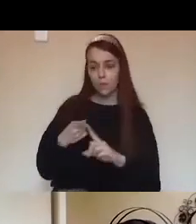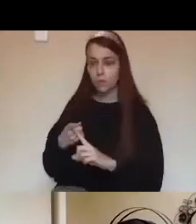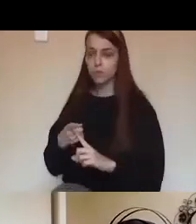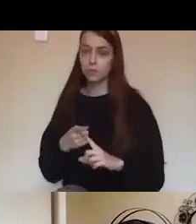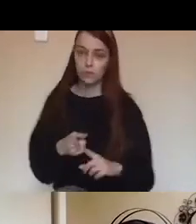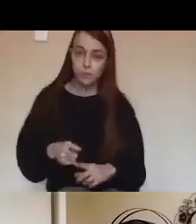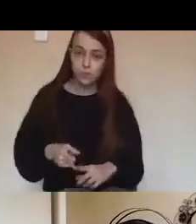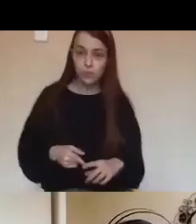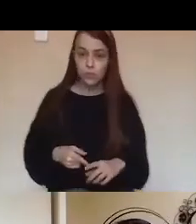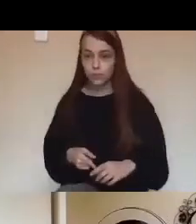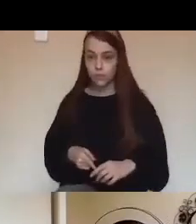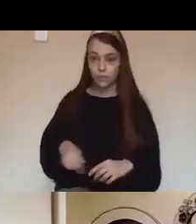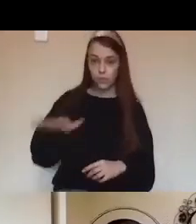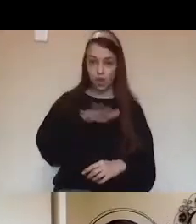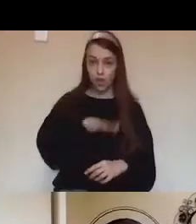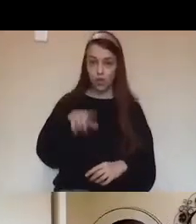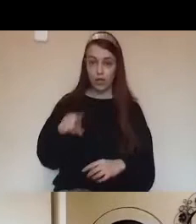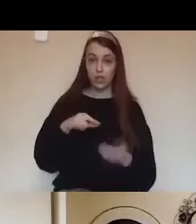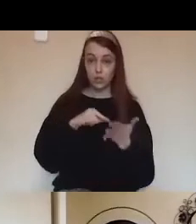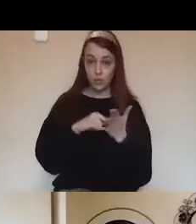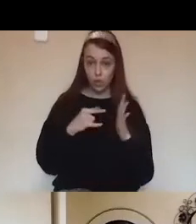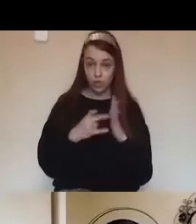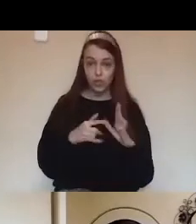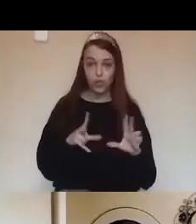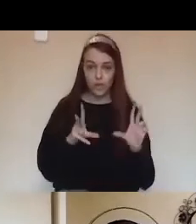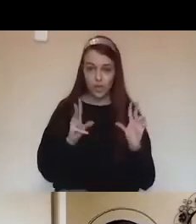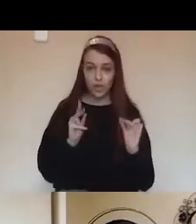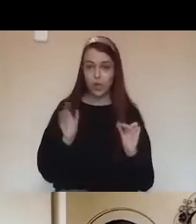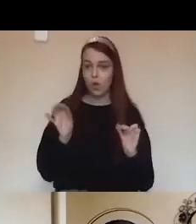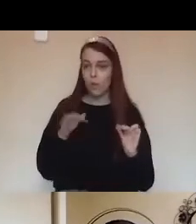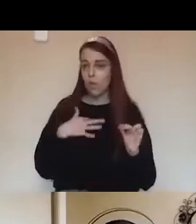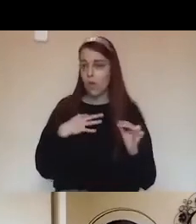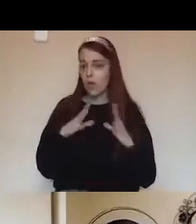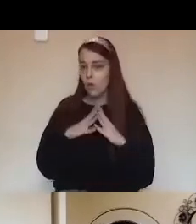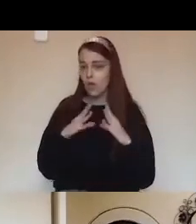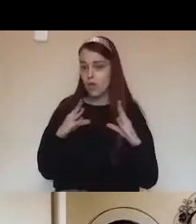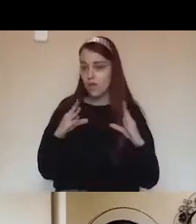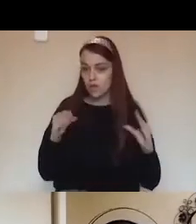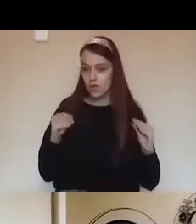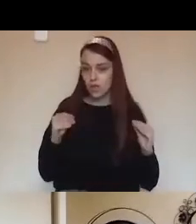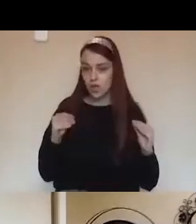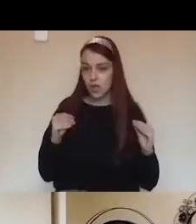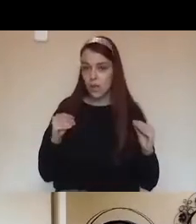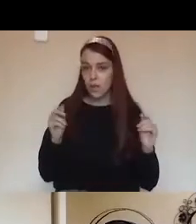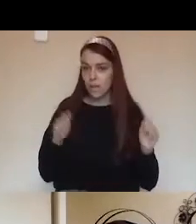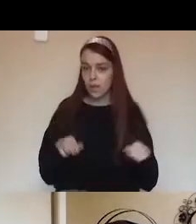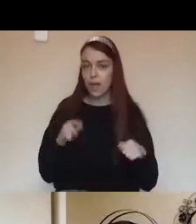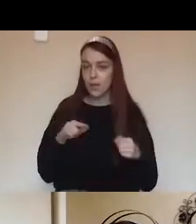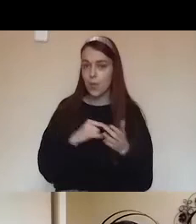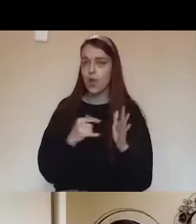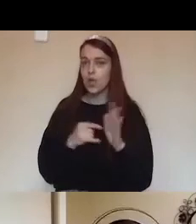estos sitios, luego del proyecto, luego de que tal vez está la universidad, esto se siga